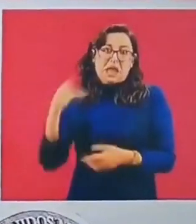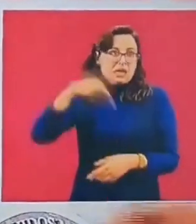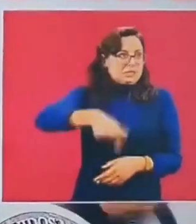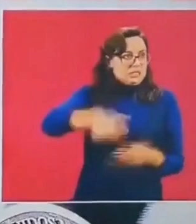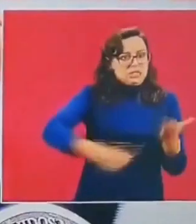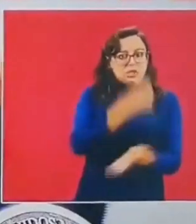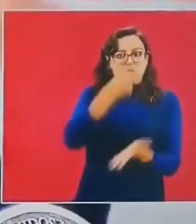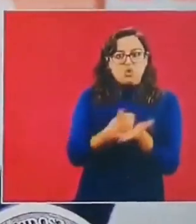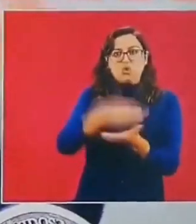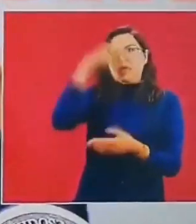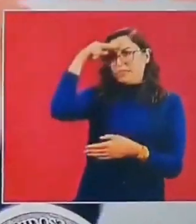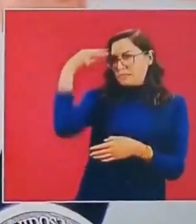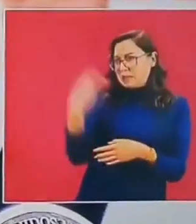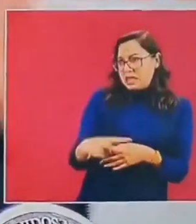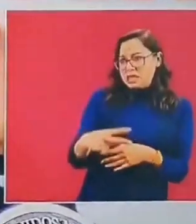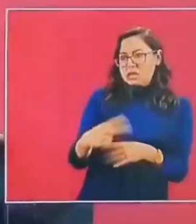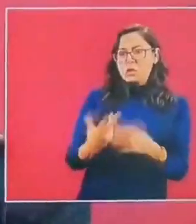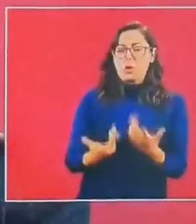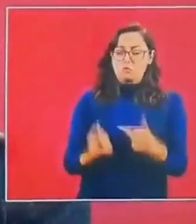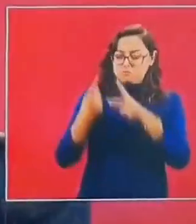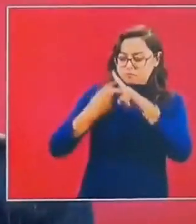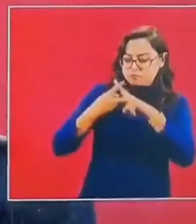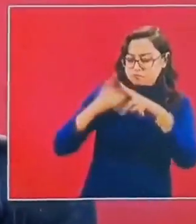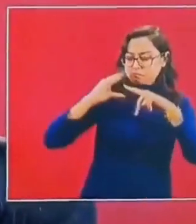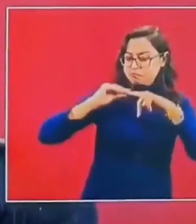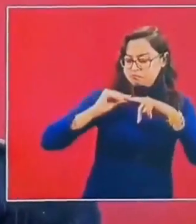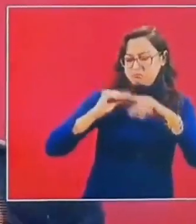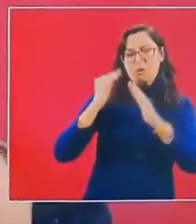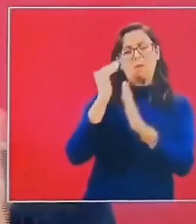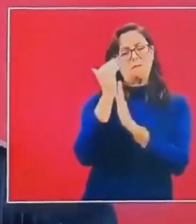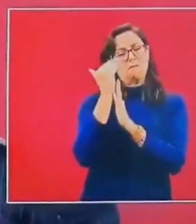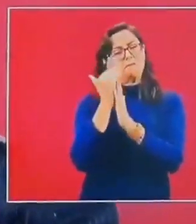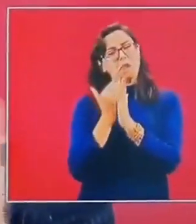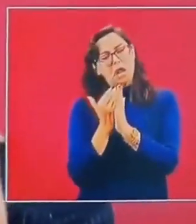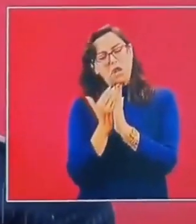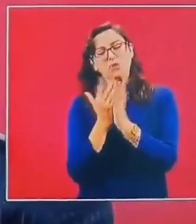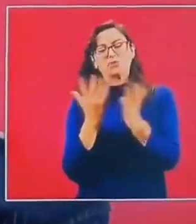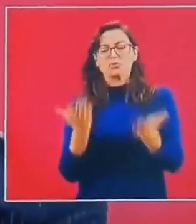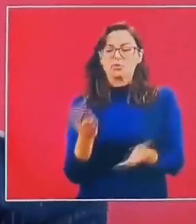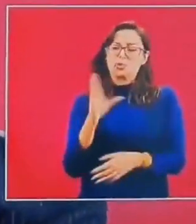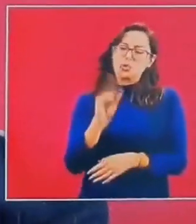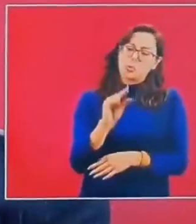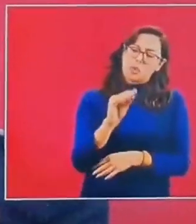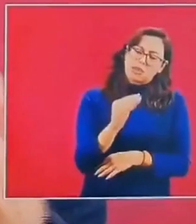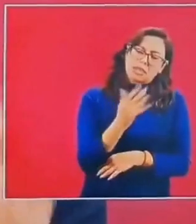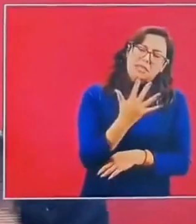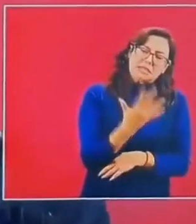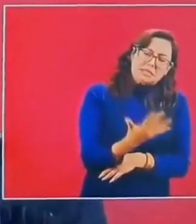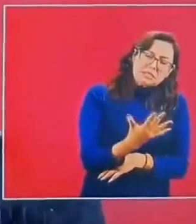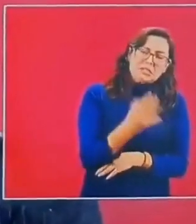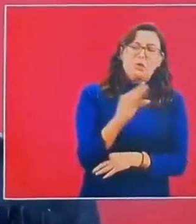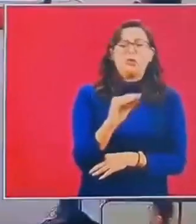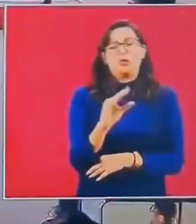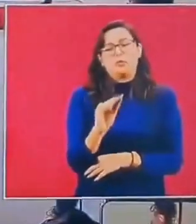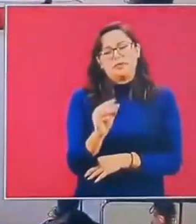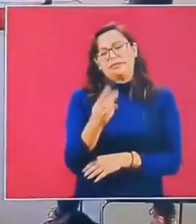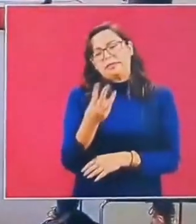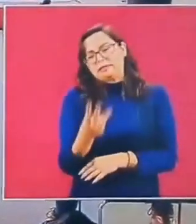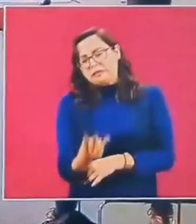Ciudad de México, puede estar en menores proporciones, quizá por debajo del 95%, entre 93%